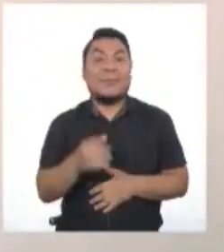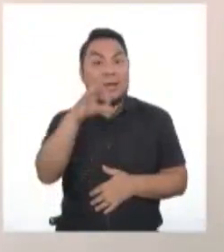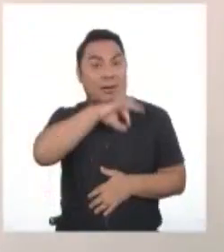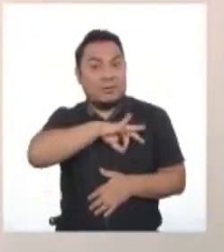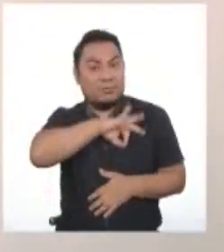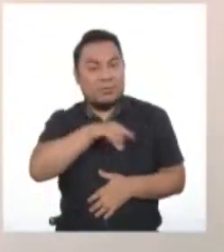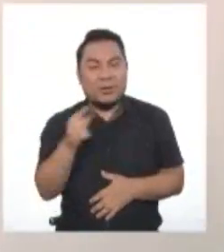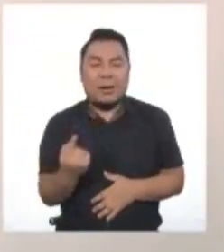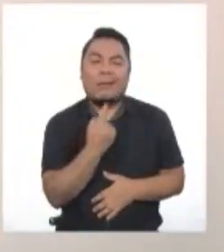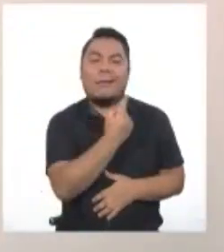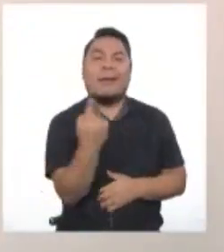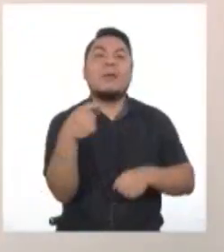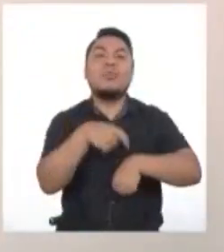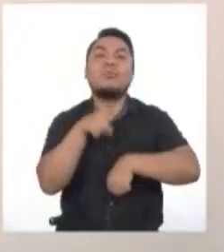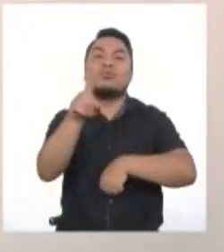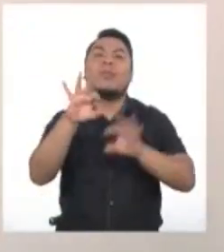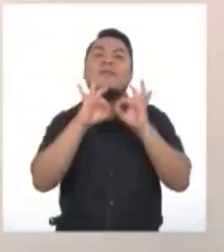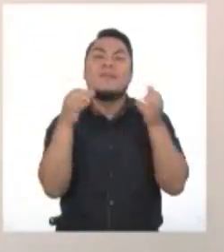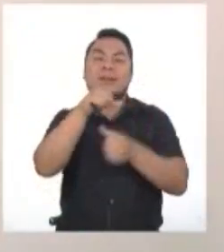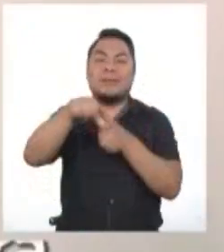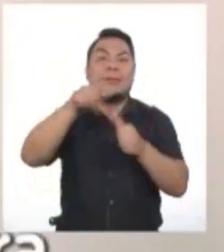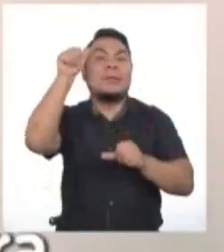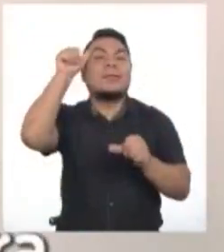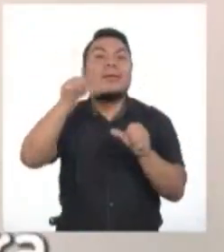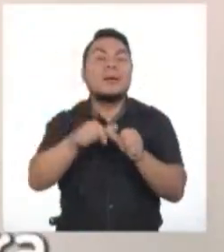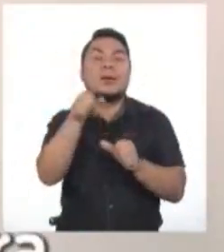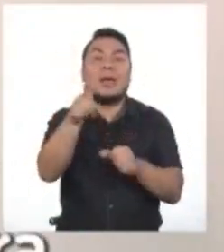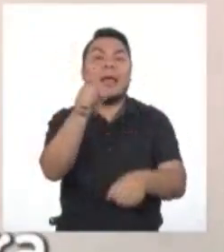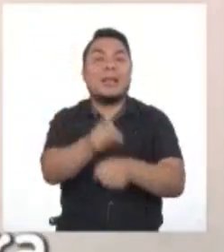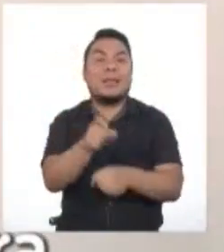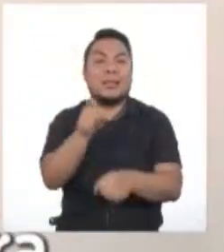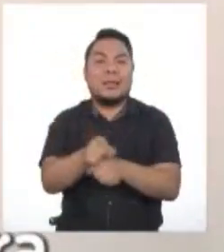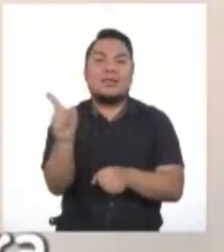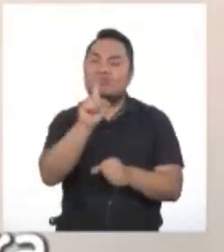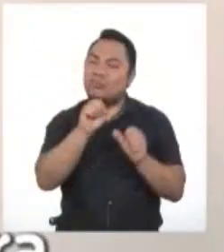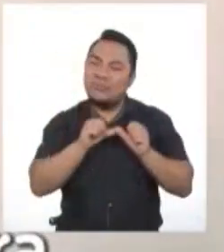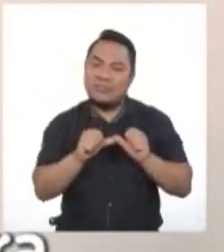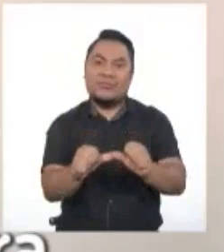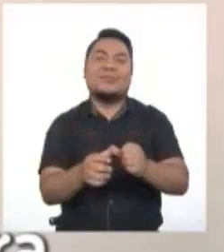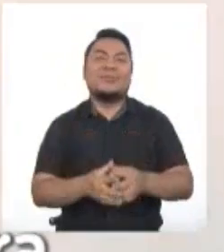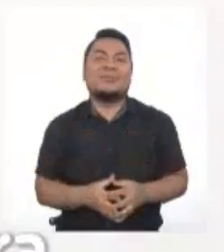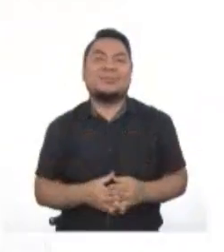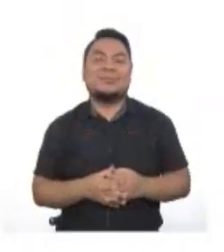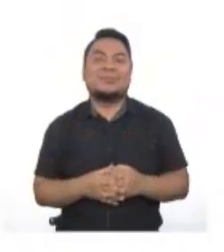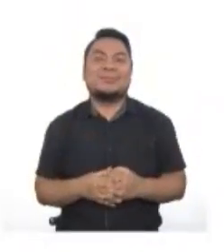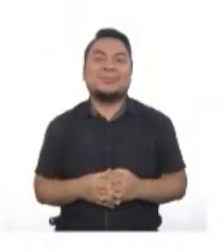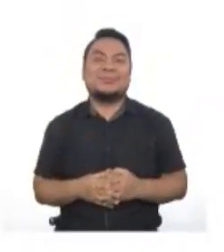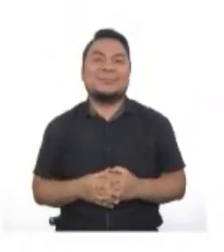Aprovechemos cada momento en familia. Y recuerda, la educación no para.